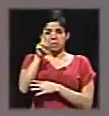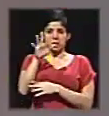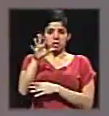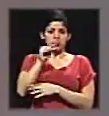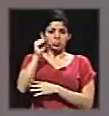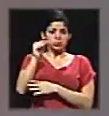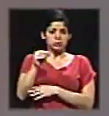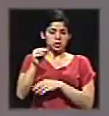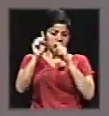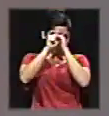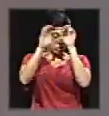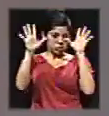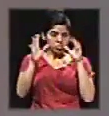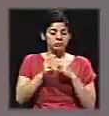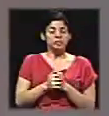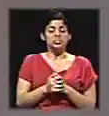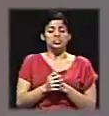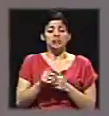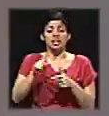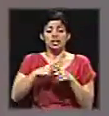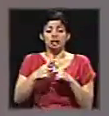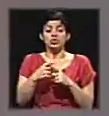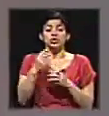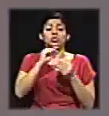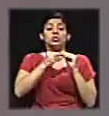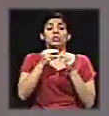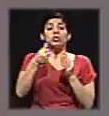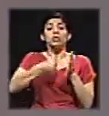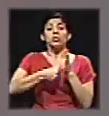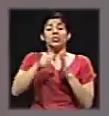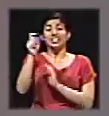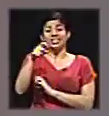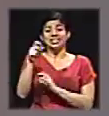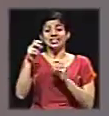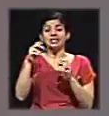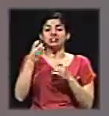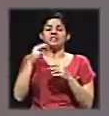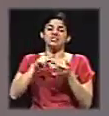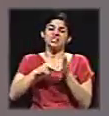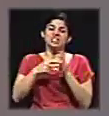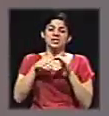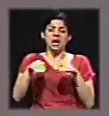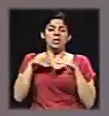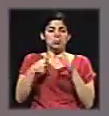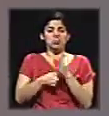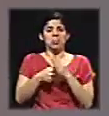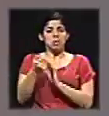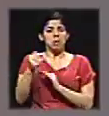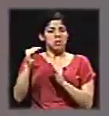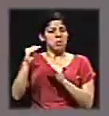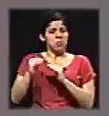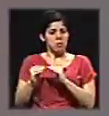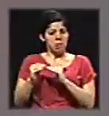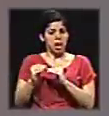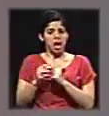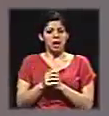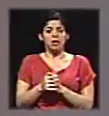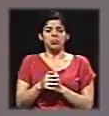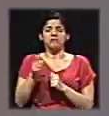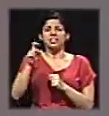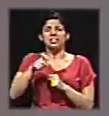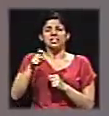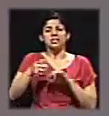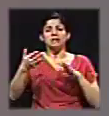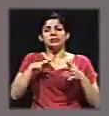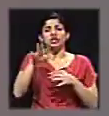25%, el número de votos que se necesitarían, es decir, es un abstencionismo muy bajo, ¿verdad? Uh-huh. El número de votos que se necesitarían sería alrededor